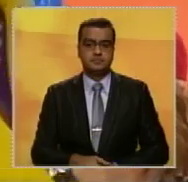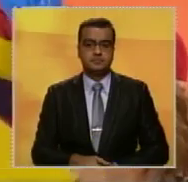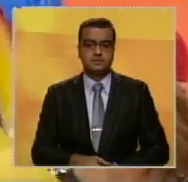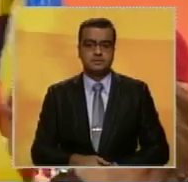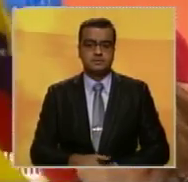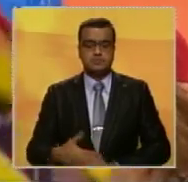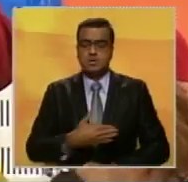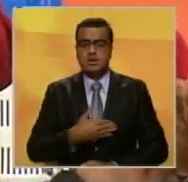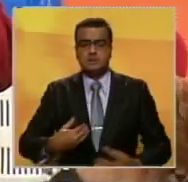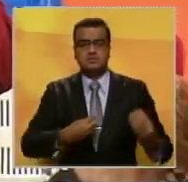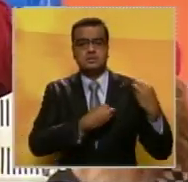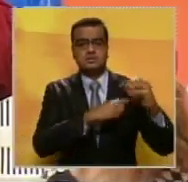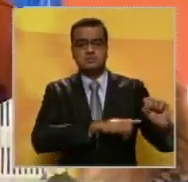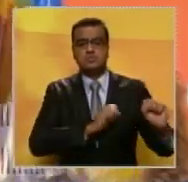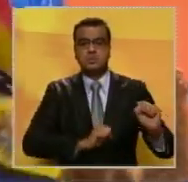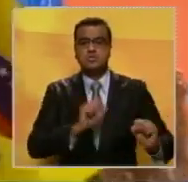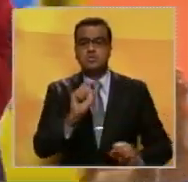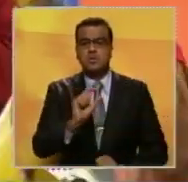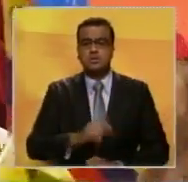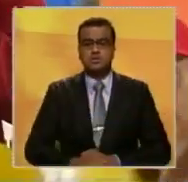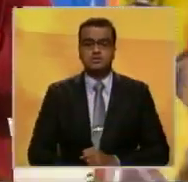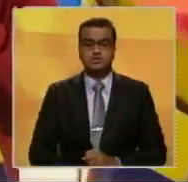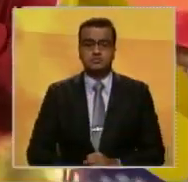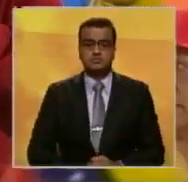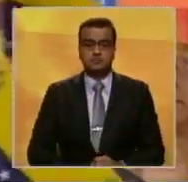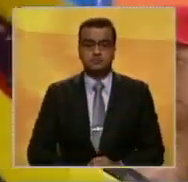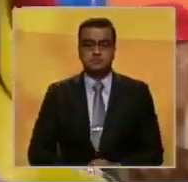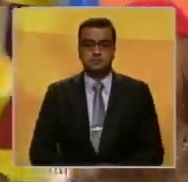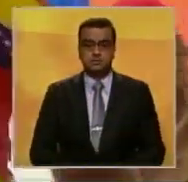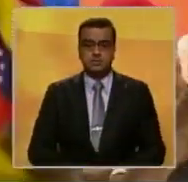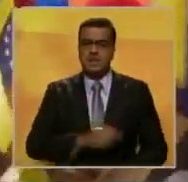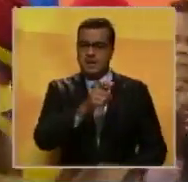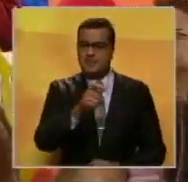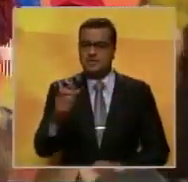de poder de unos pocos.